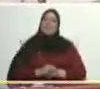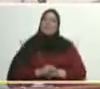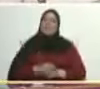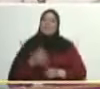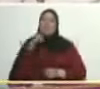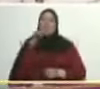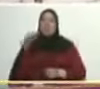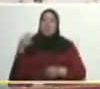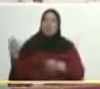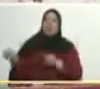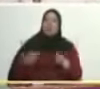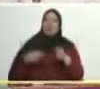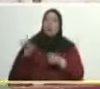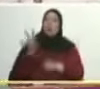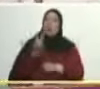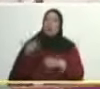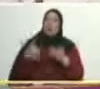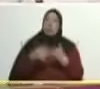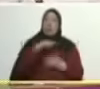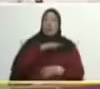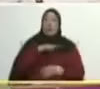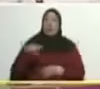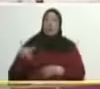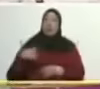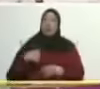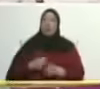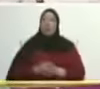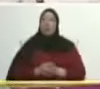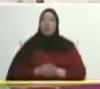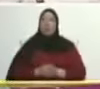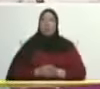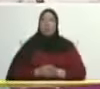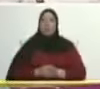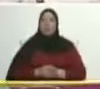amenazando con invadir a Venezuela desde el sur.